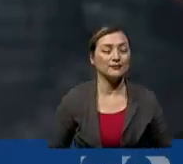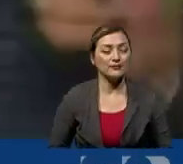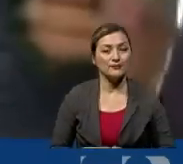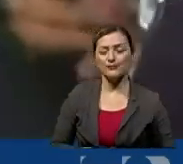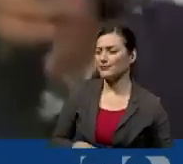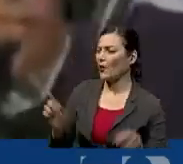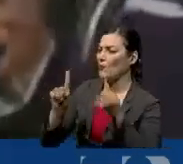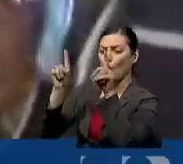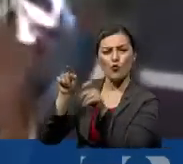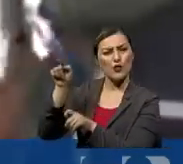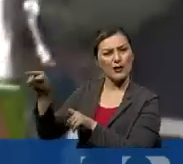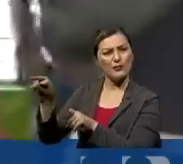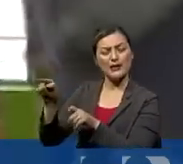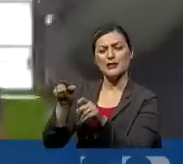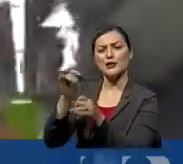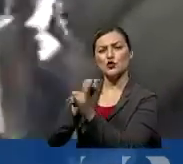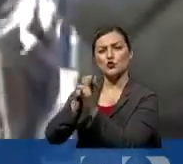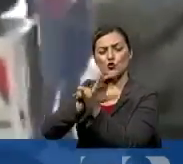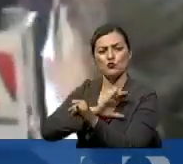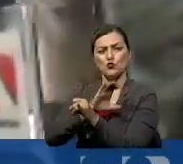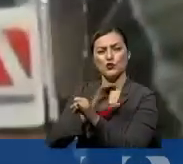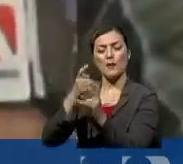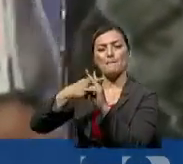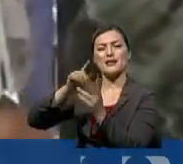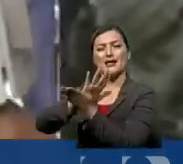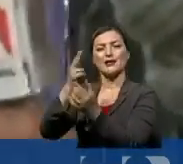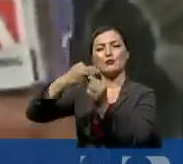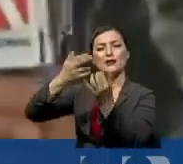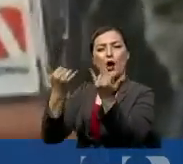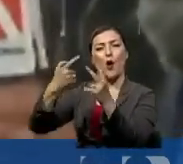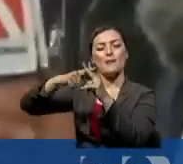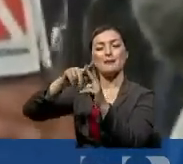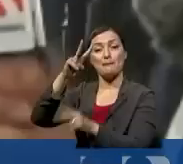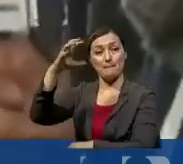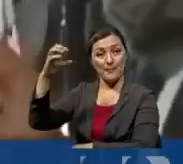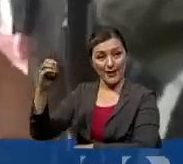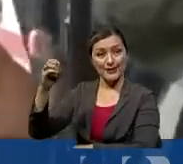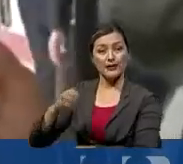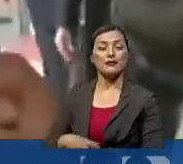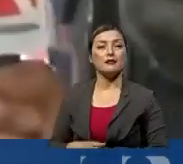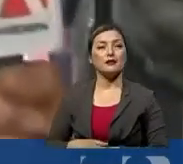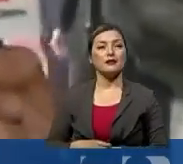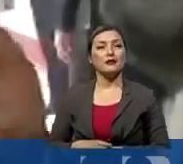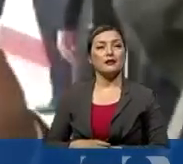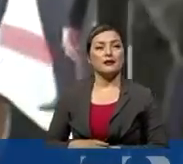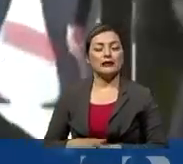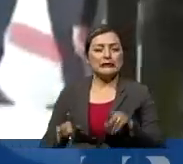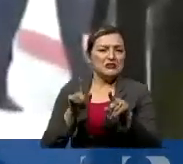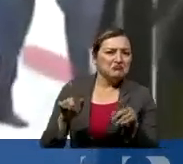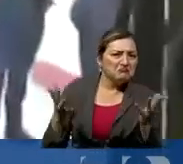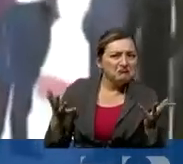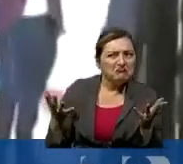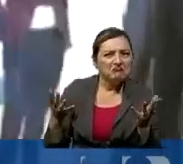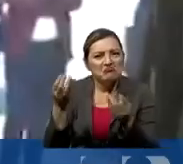que nos cuente, son 20 las instituciones municipales que empezaron clases el día de hoy. A esta hora de la mañana, ¿cuál es el reporte? ¿Hay alguna novedad?